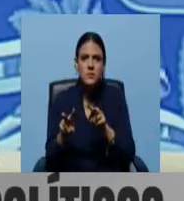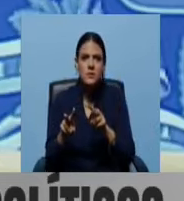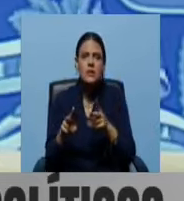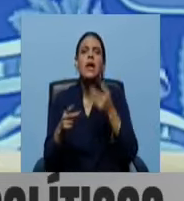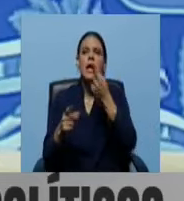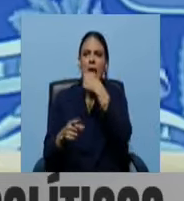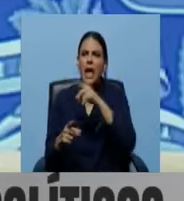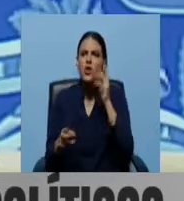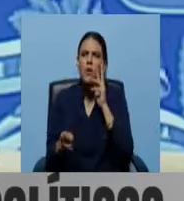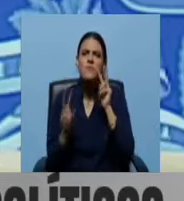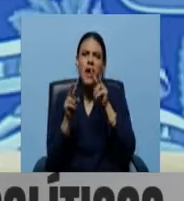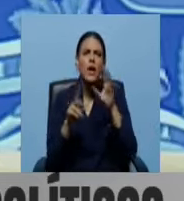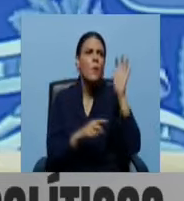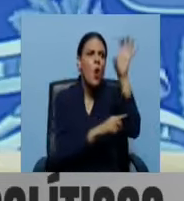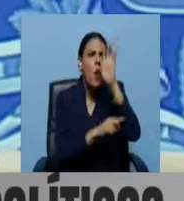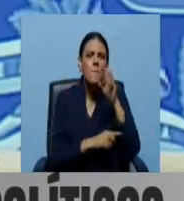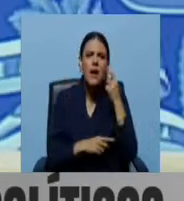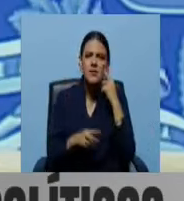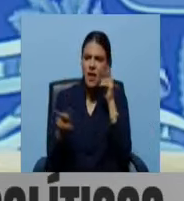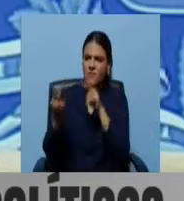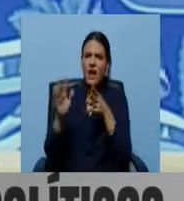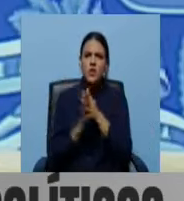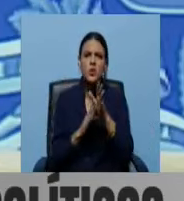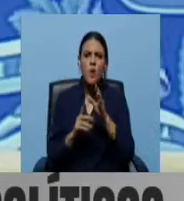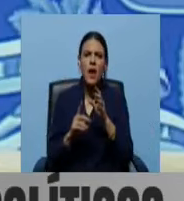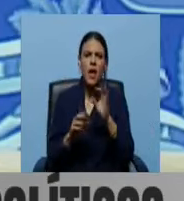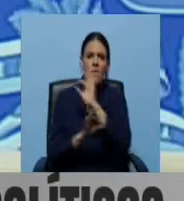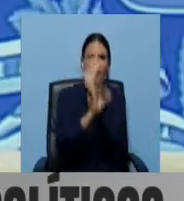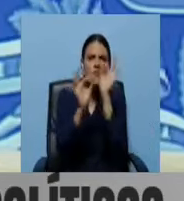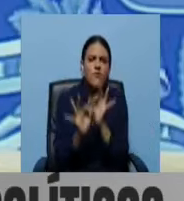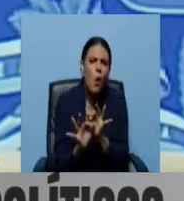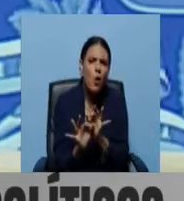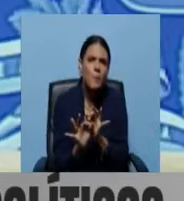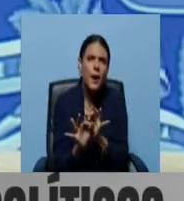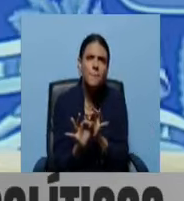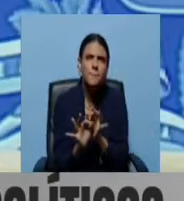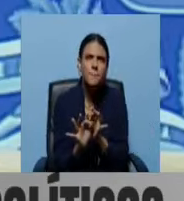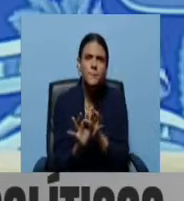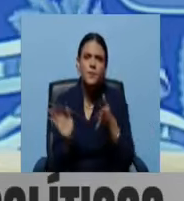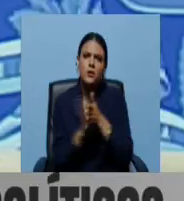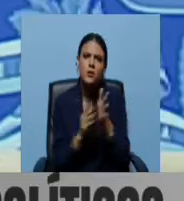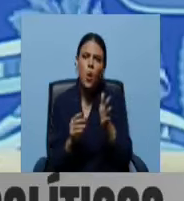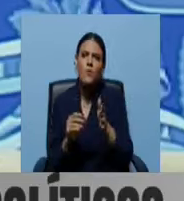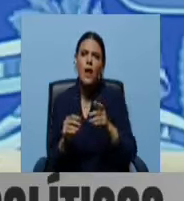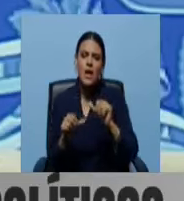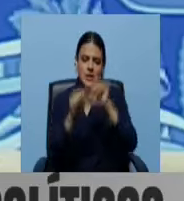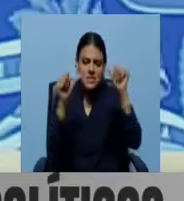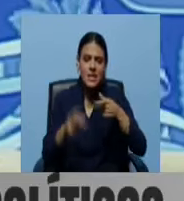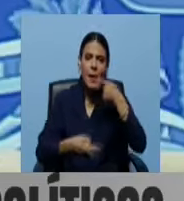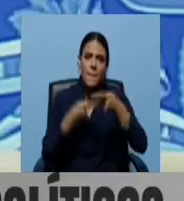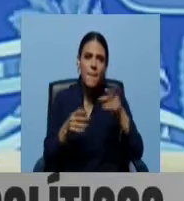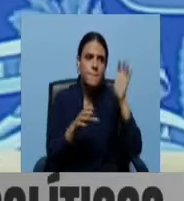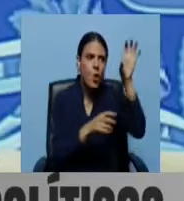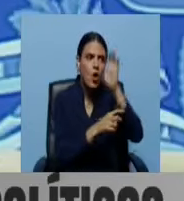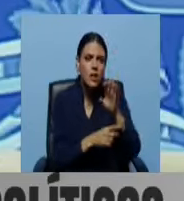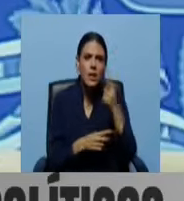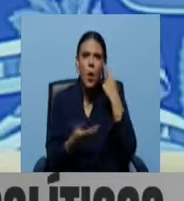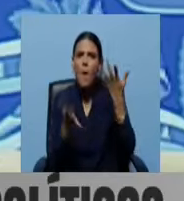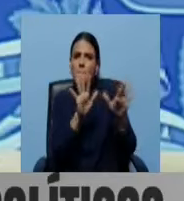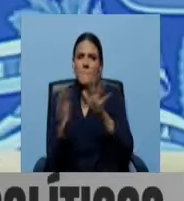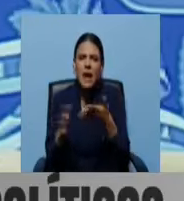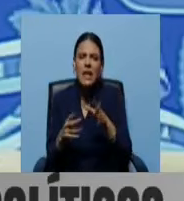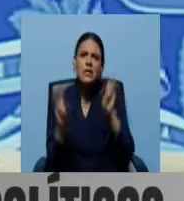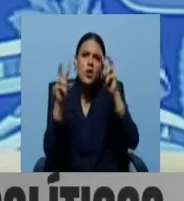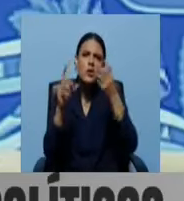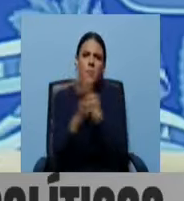reaccionan países con características de sistemas políticos parecidos a las llamadas